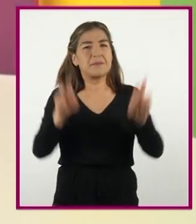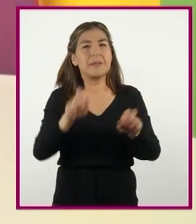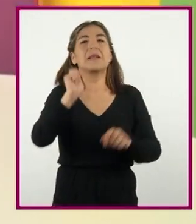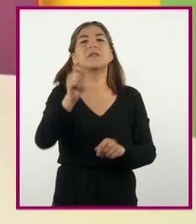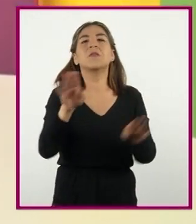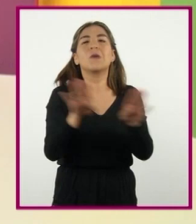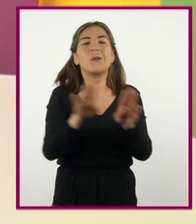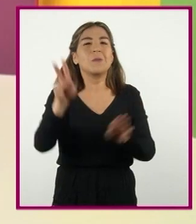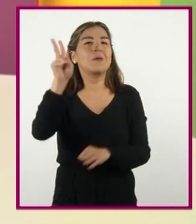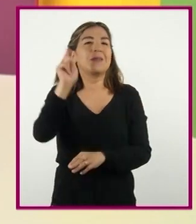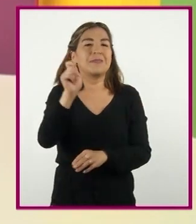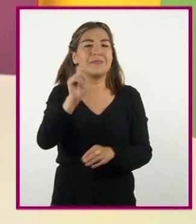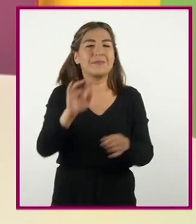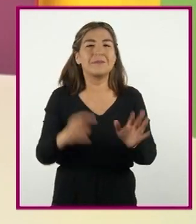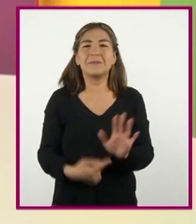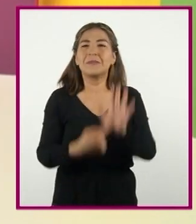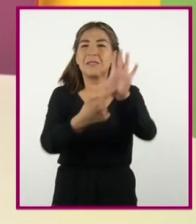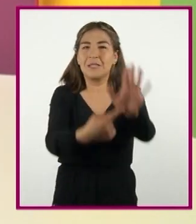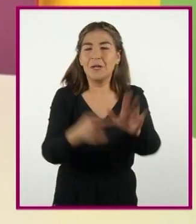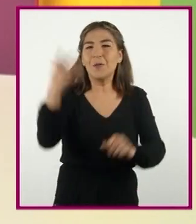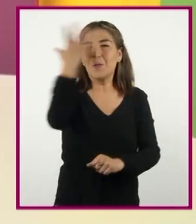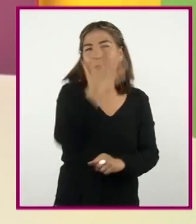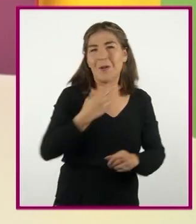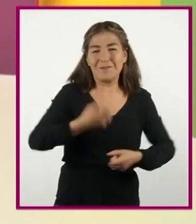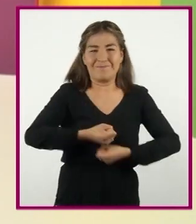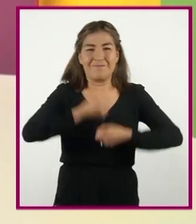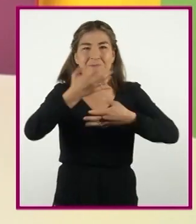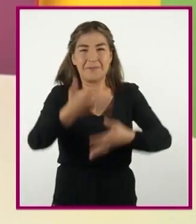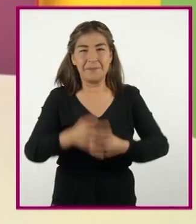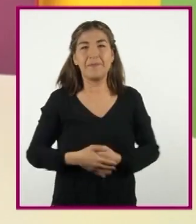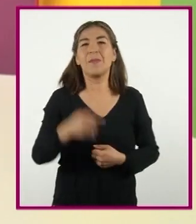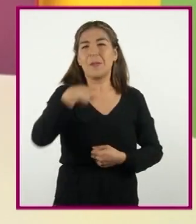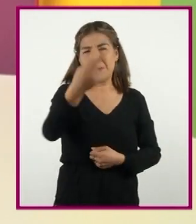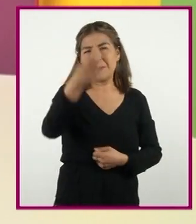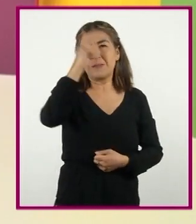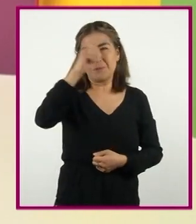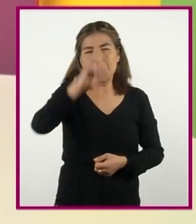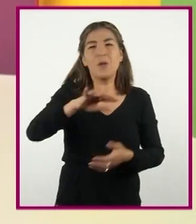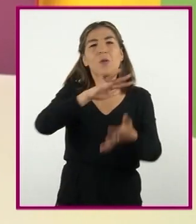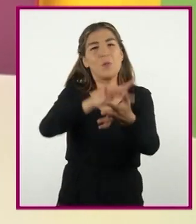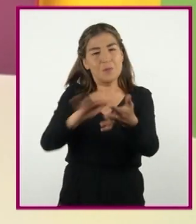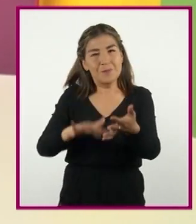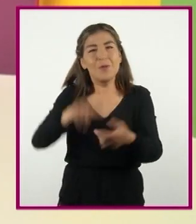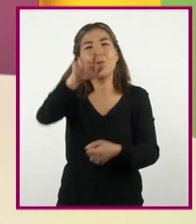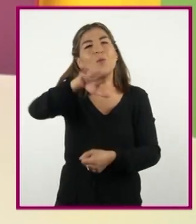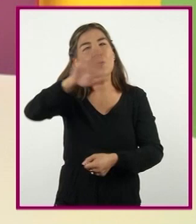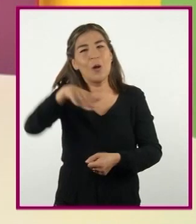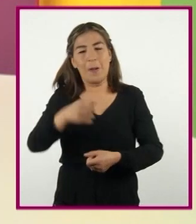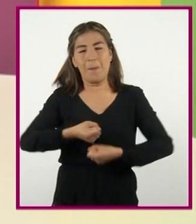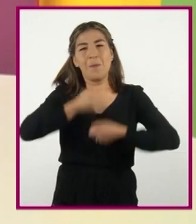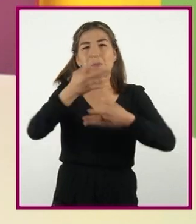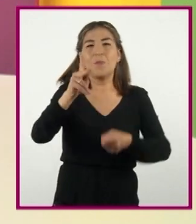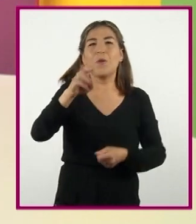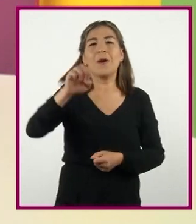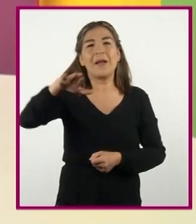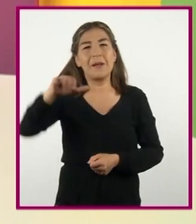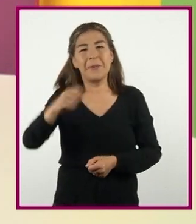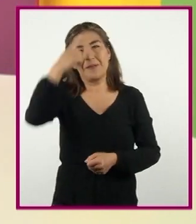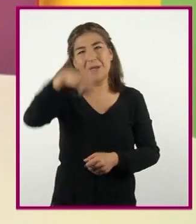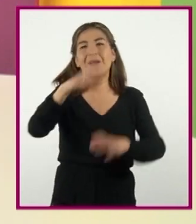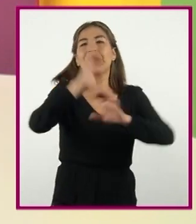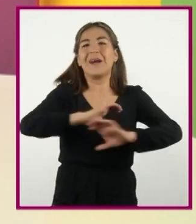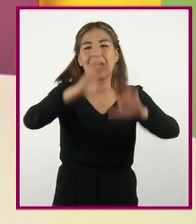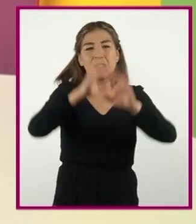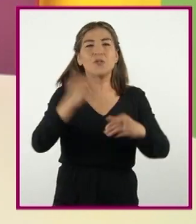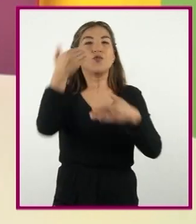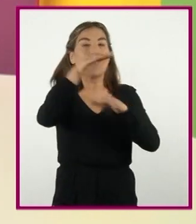una probadita de esta hermosa poesía. Les recomiendo que busquen poemas y canciones dedicadas a la